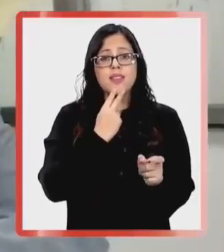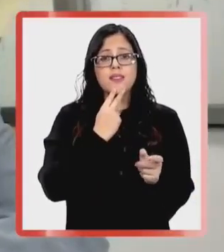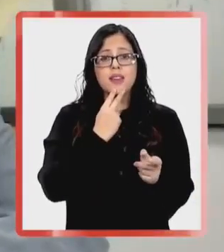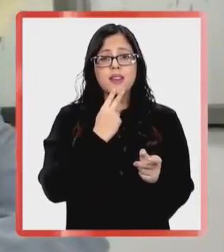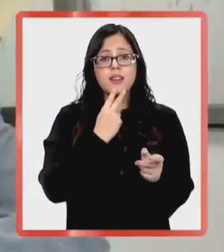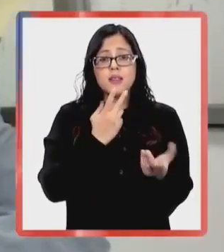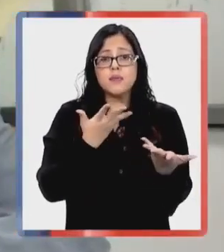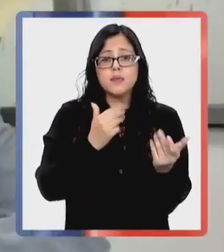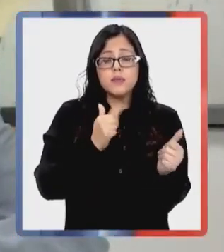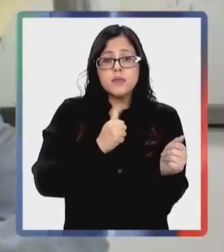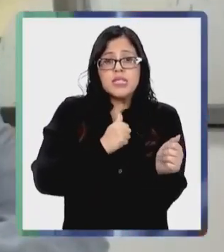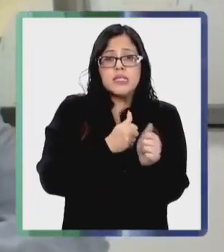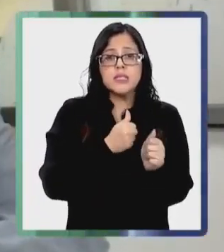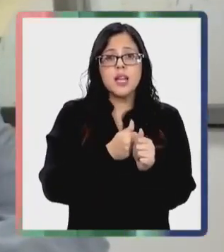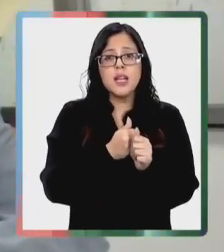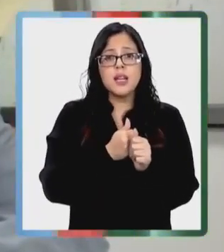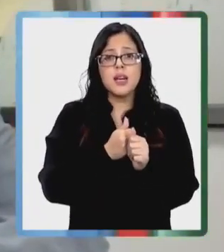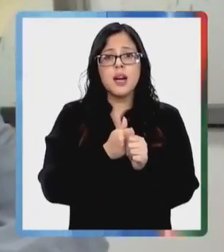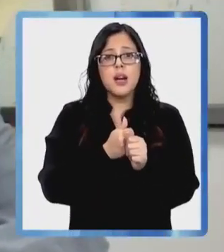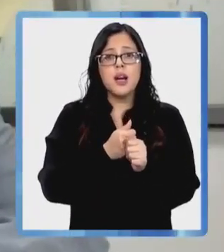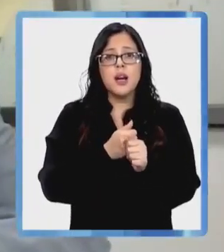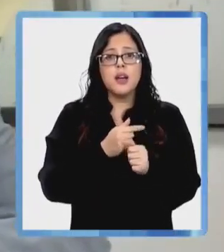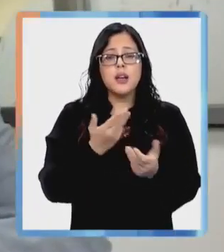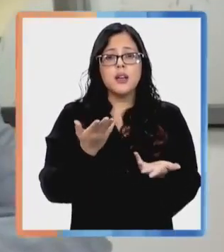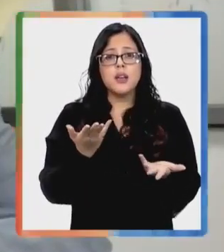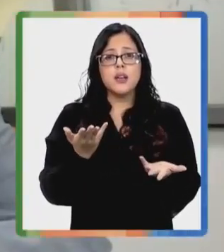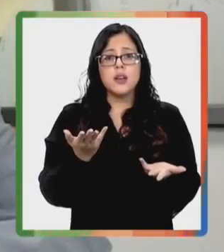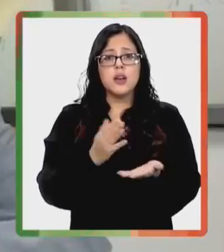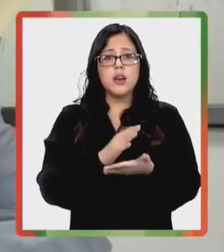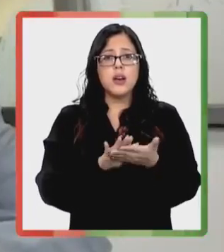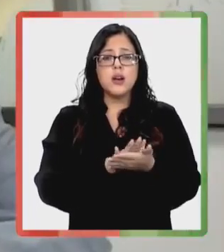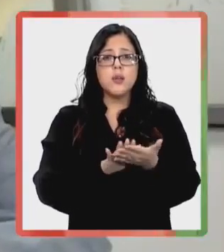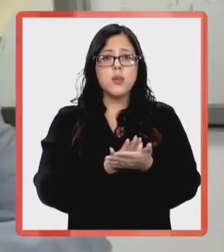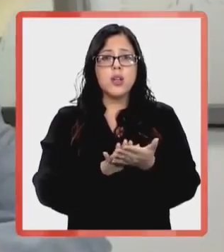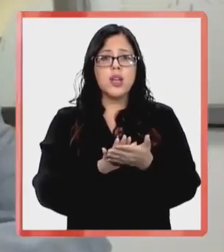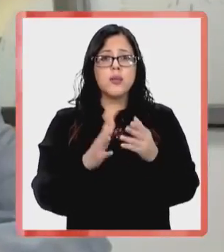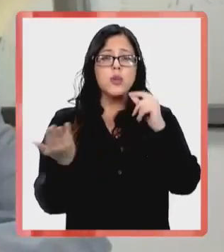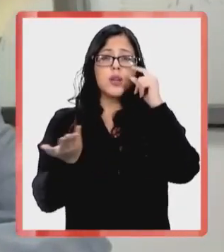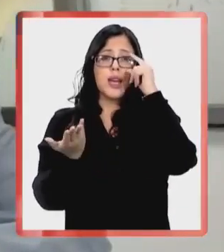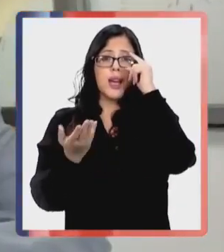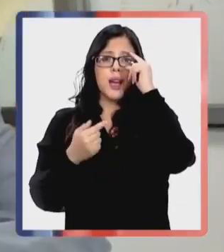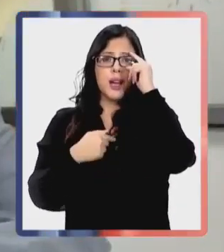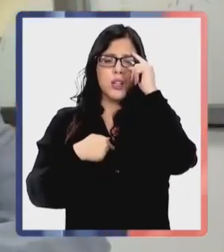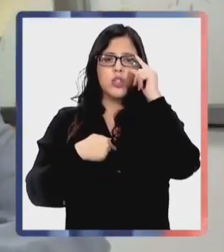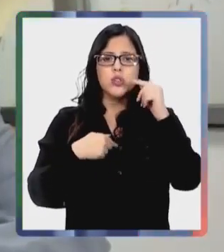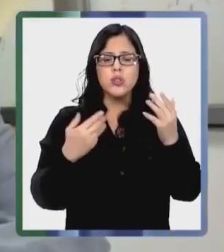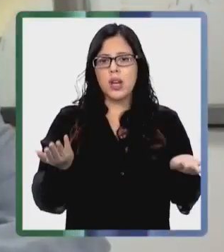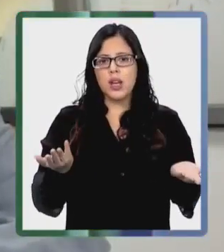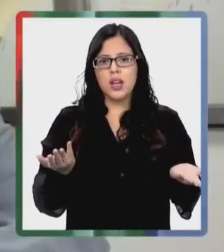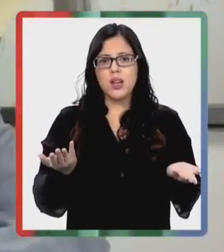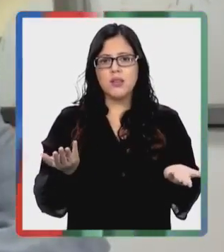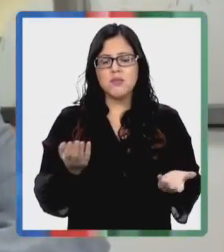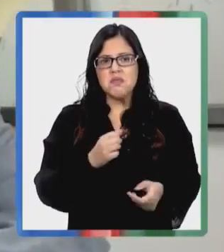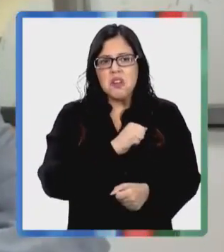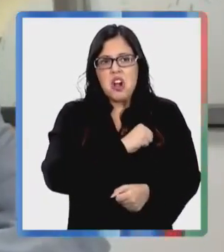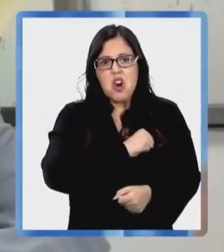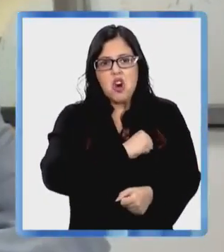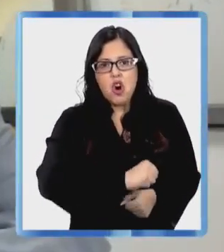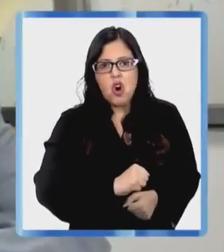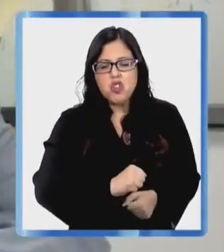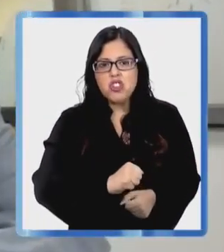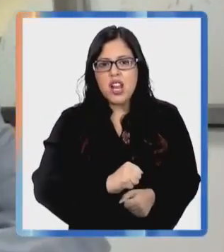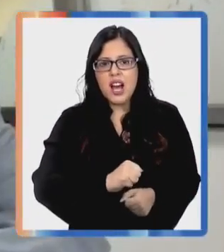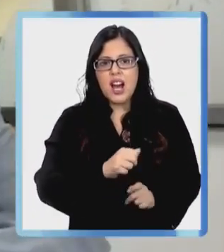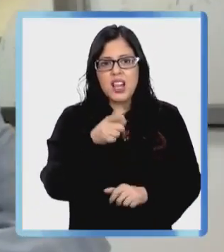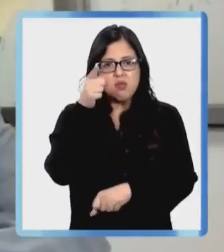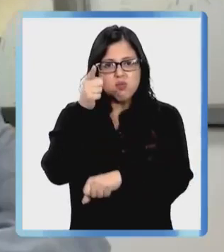connacionales, tomar estas medidas. Yo estoy en contra de las obligatoriedades y de la coerción. Prefiero